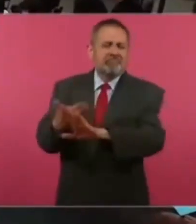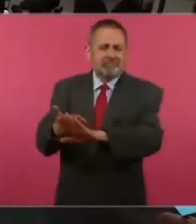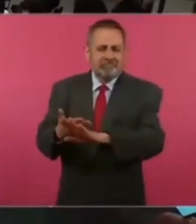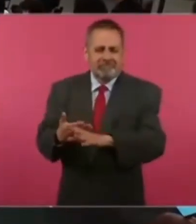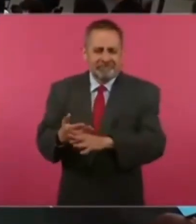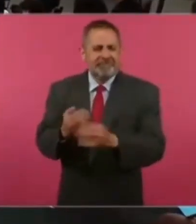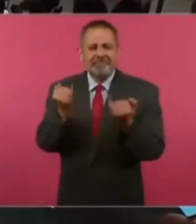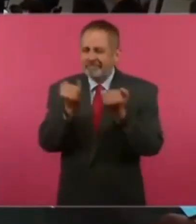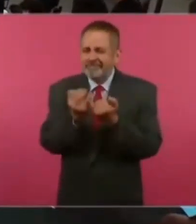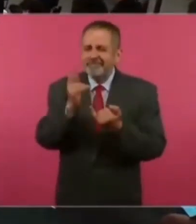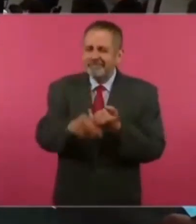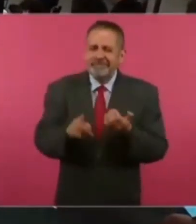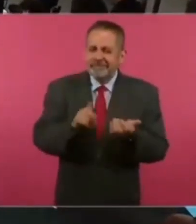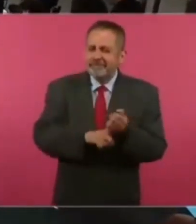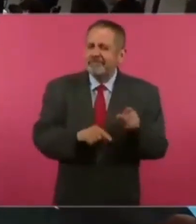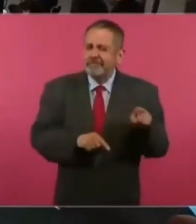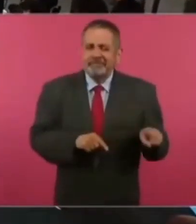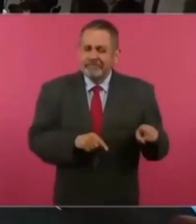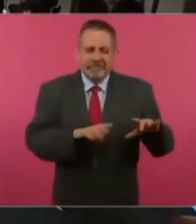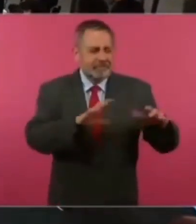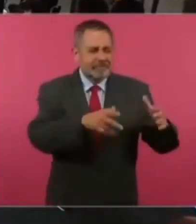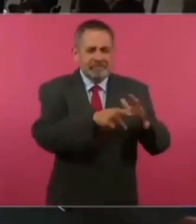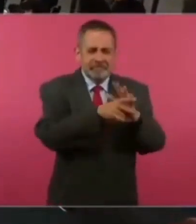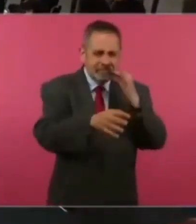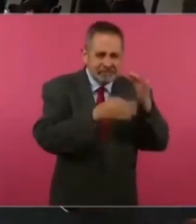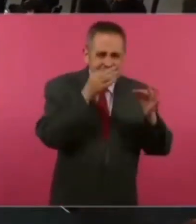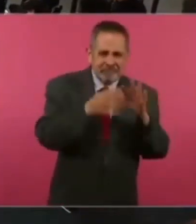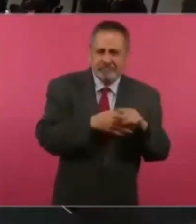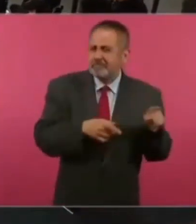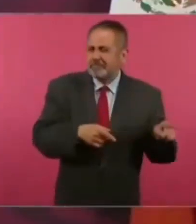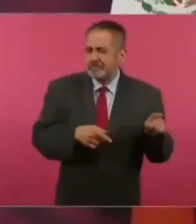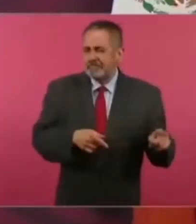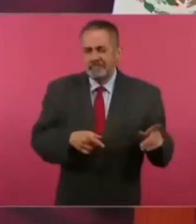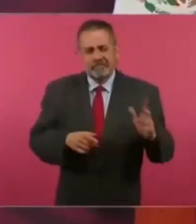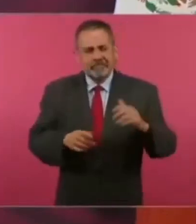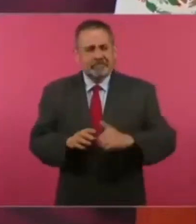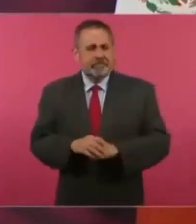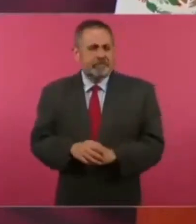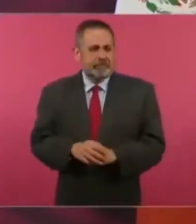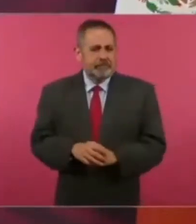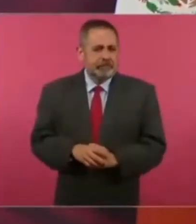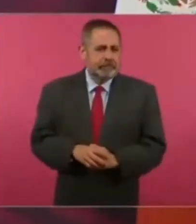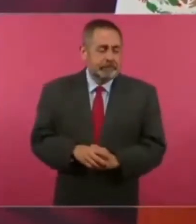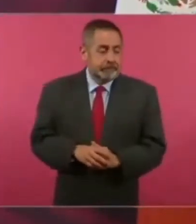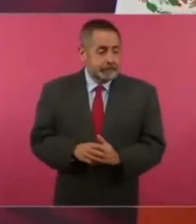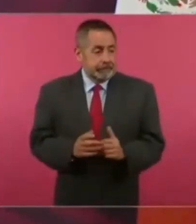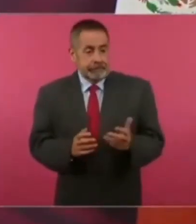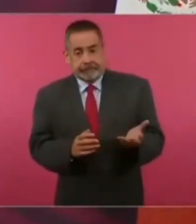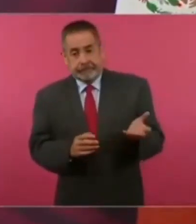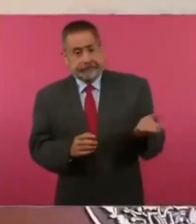la macana, el garrote. Y por eso